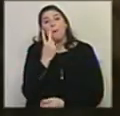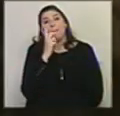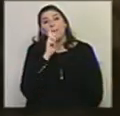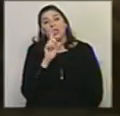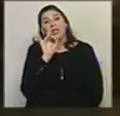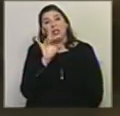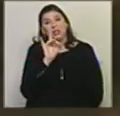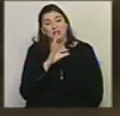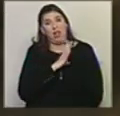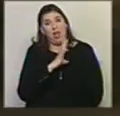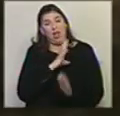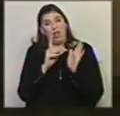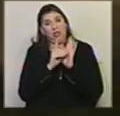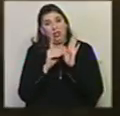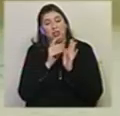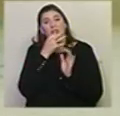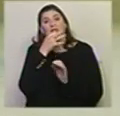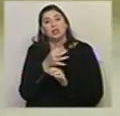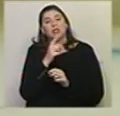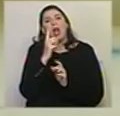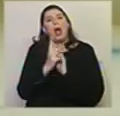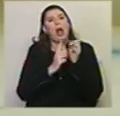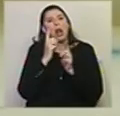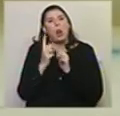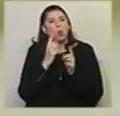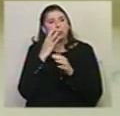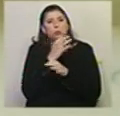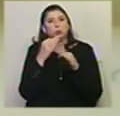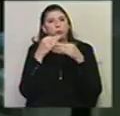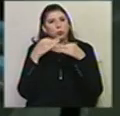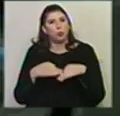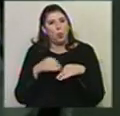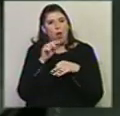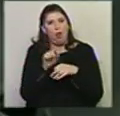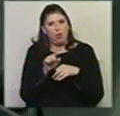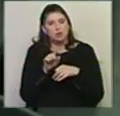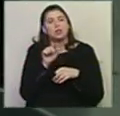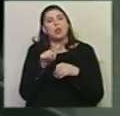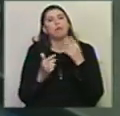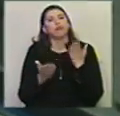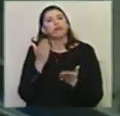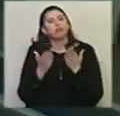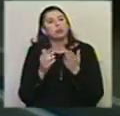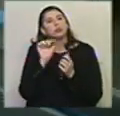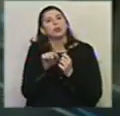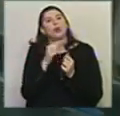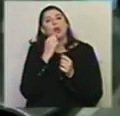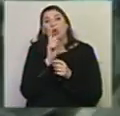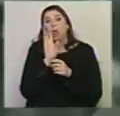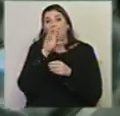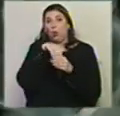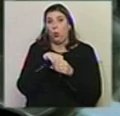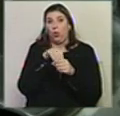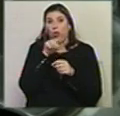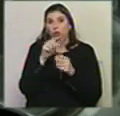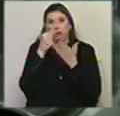para considerar situaciones puntuales que se generan a partir de la judicialización del acceso a los medicamentos que no están incluidos en el formulario terapéutico